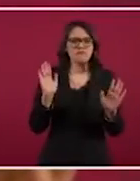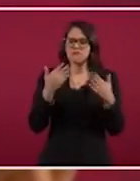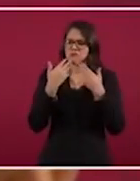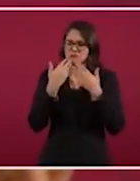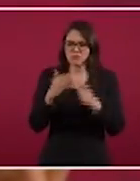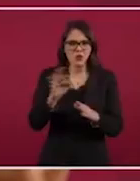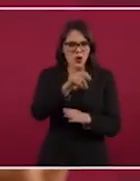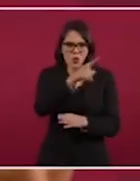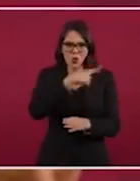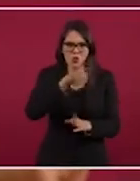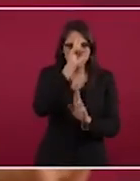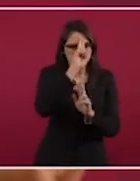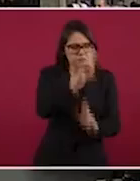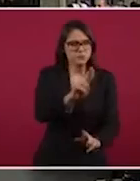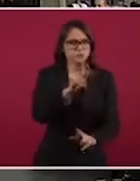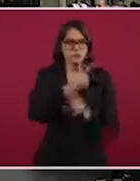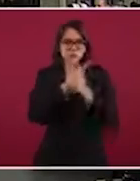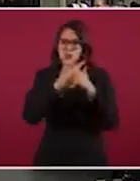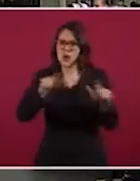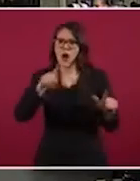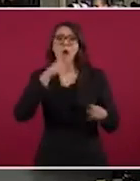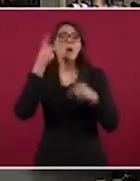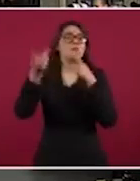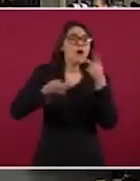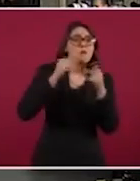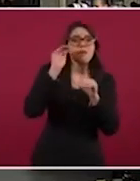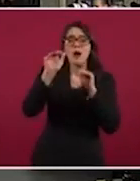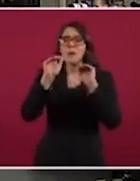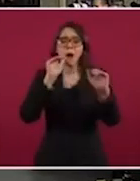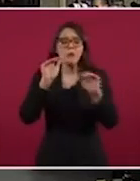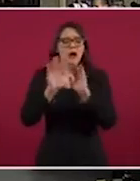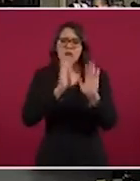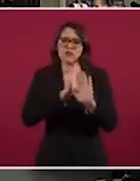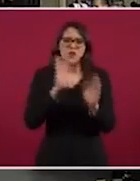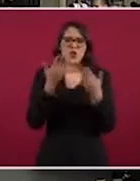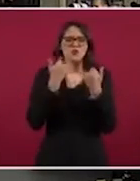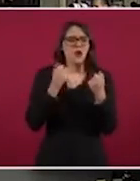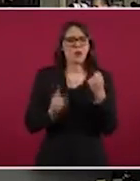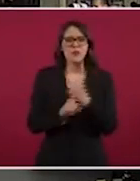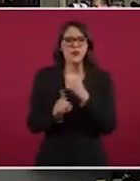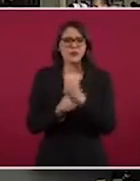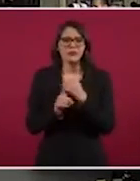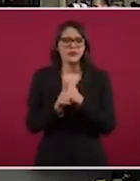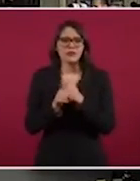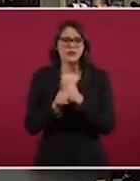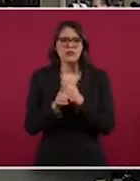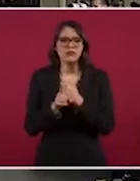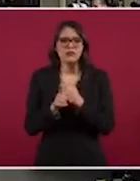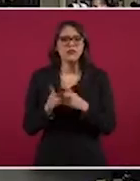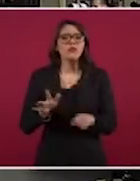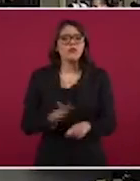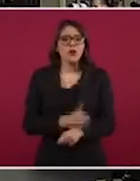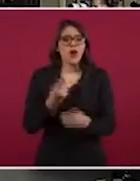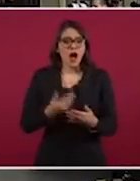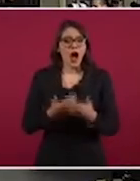pueden hacer todos los cuestionamientos sin ningún problema de nada, porque tenemos ahora